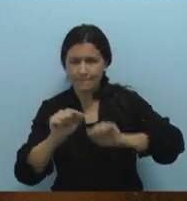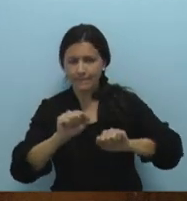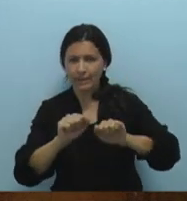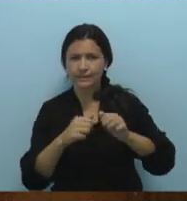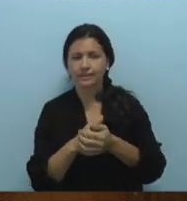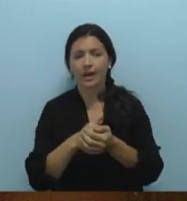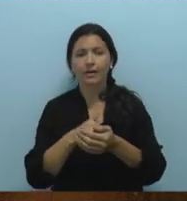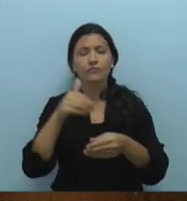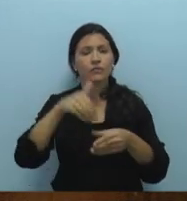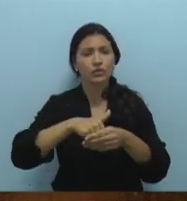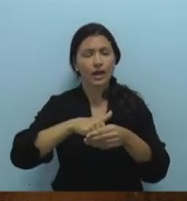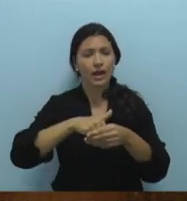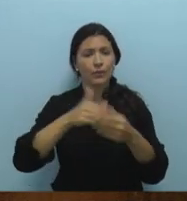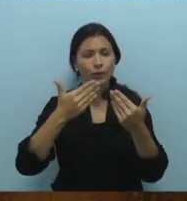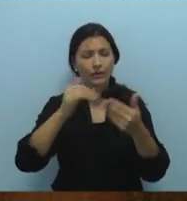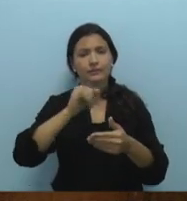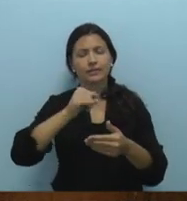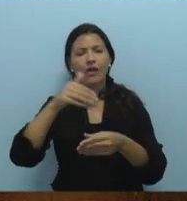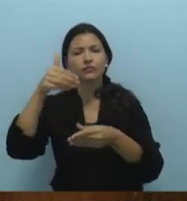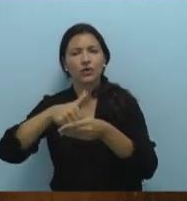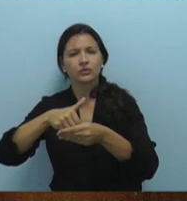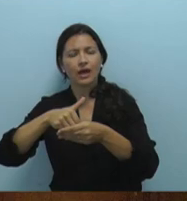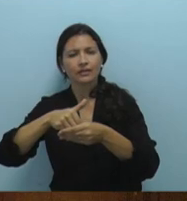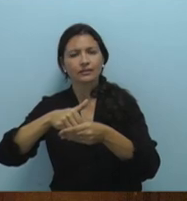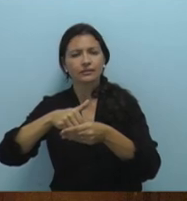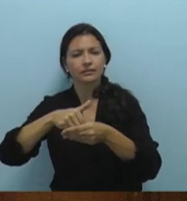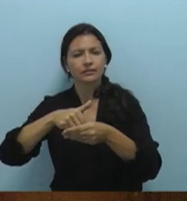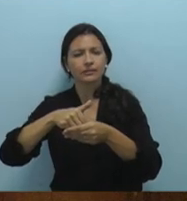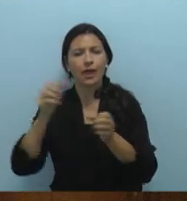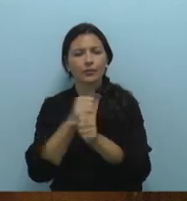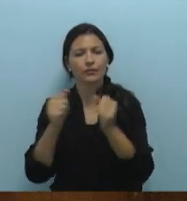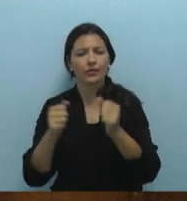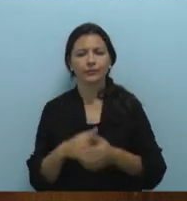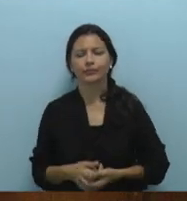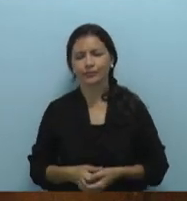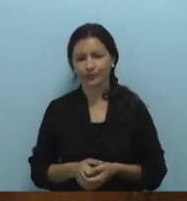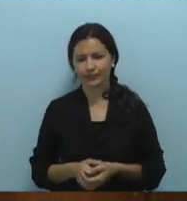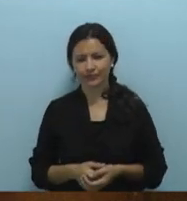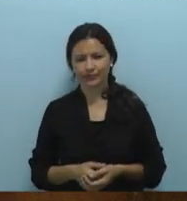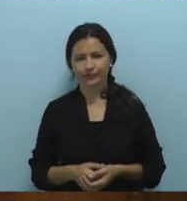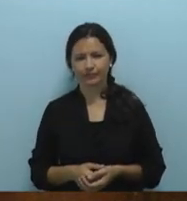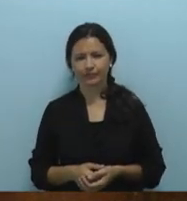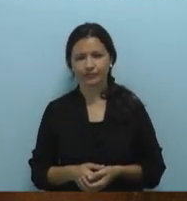tratamiento sobre tablas aprobado, a consideración el texto de la resolución aprobado.